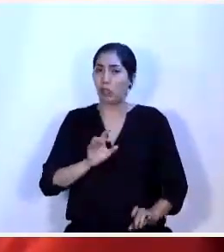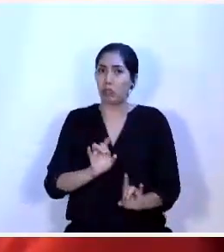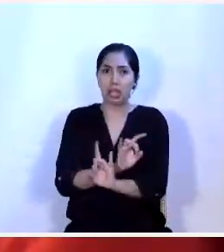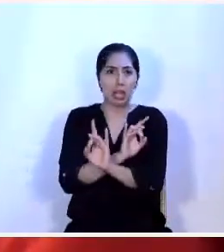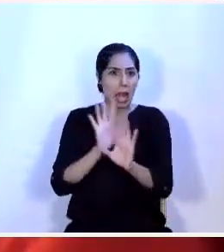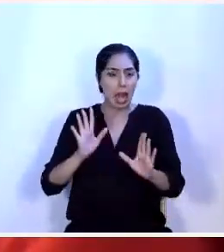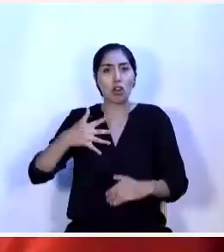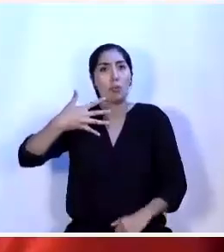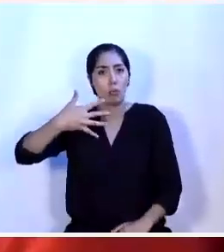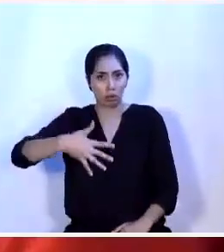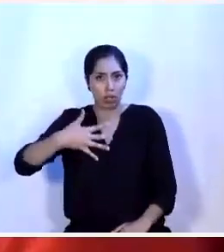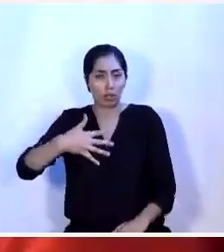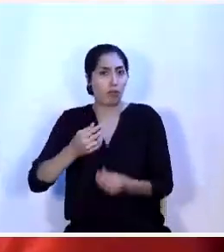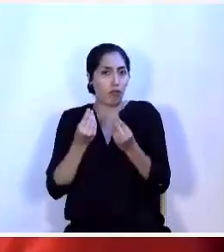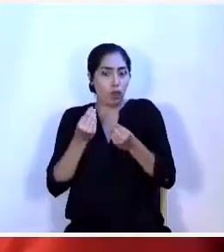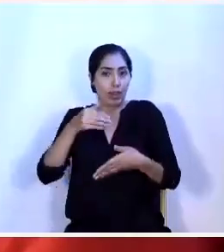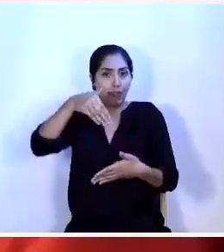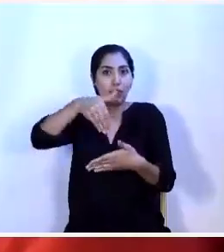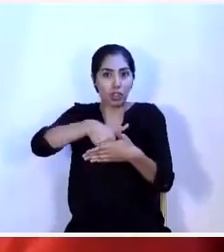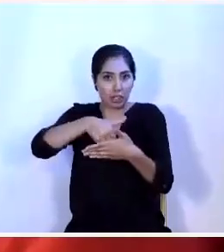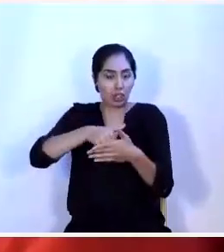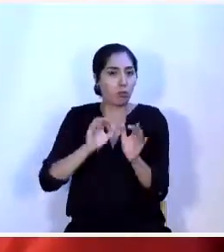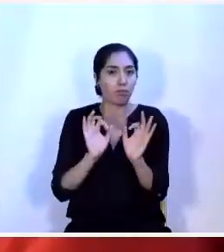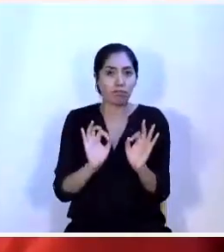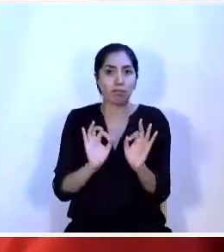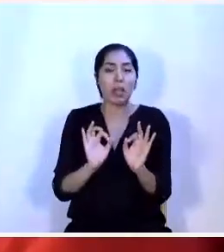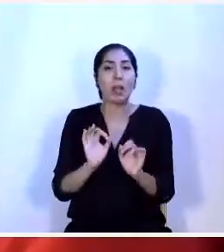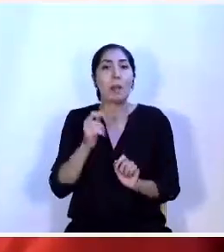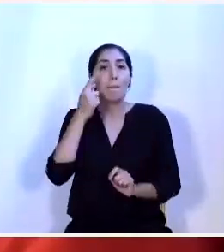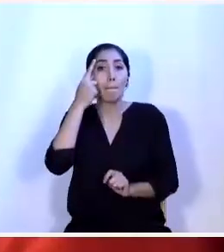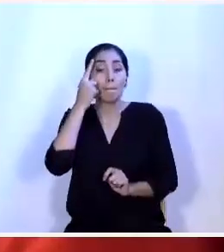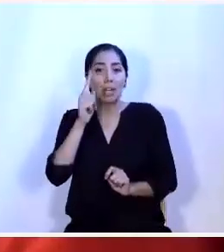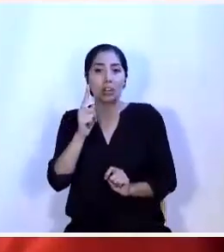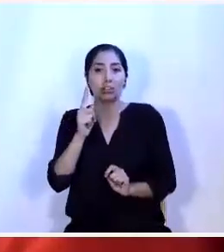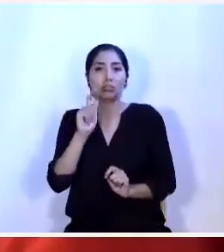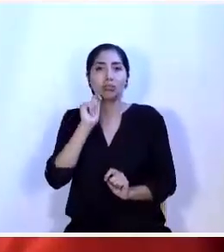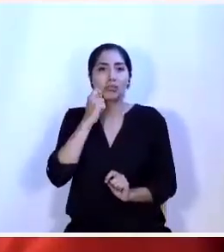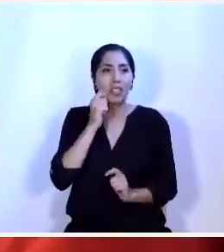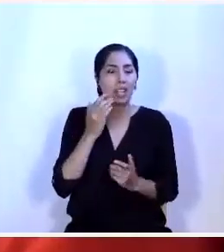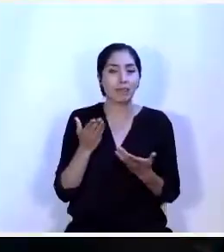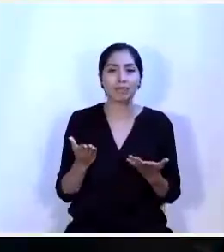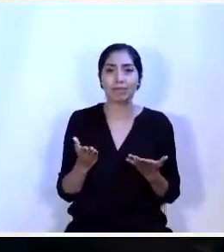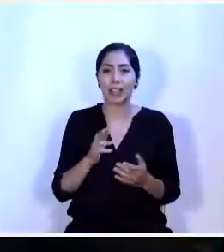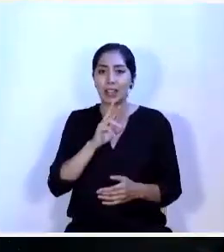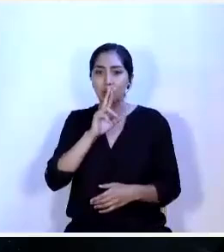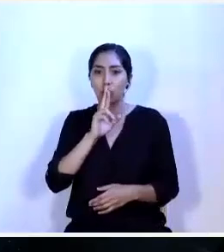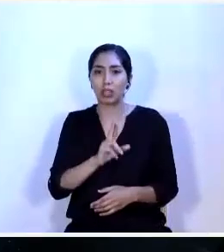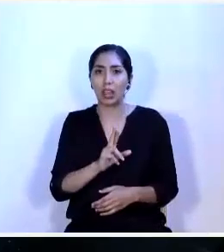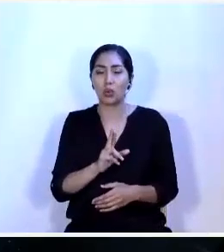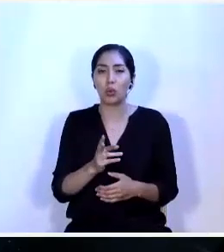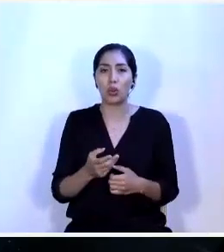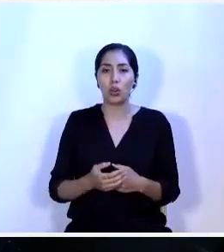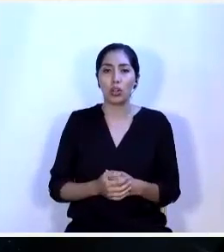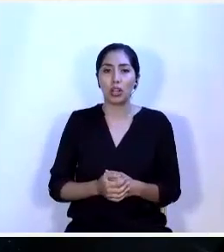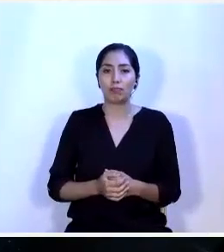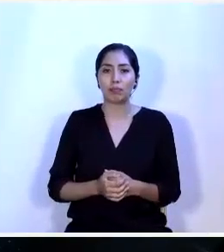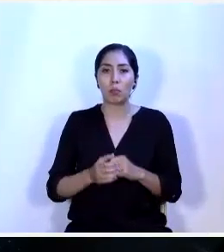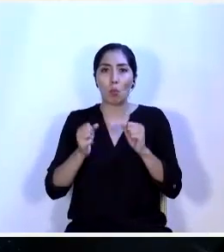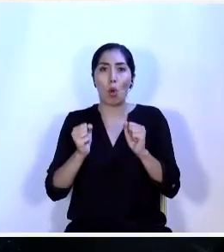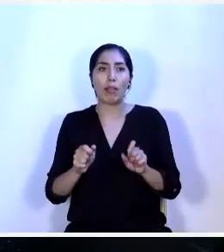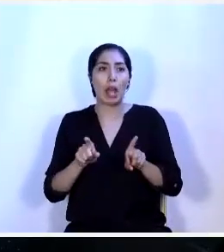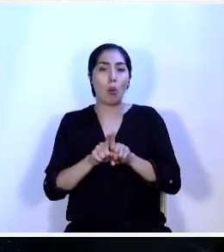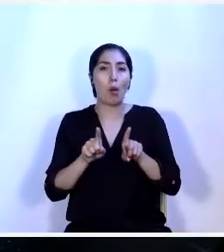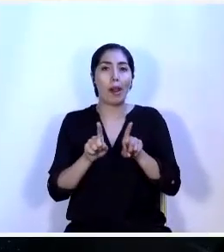resultado importante, fue una muy buena votación, pero en ningún caso es un resultado que nos pueda marear